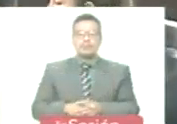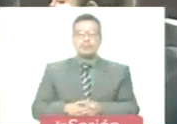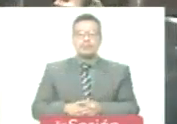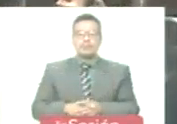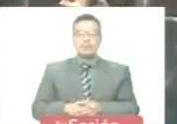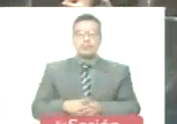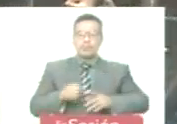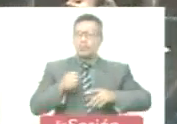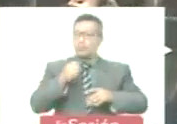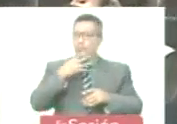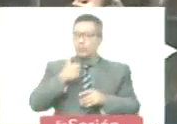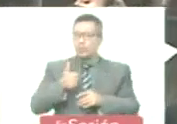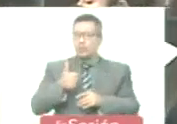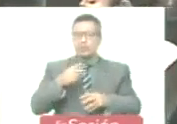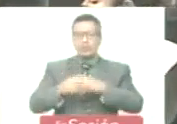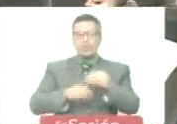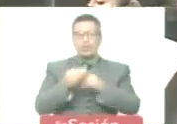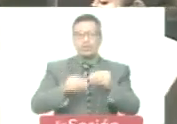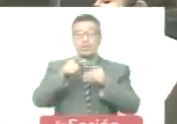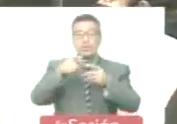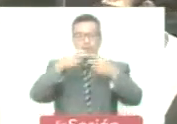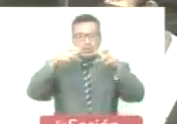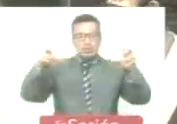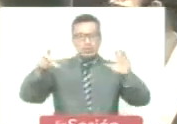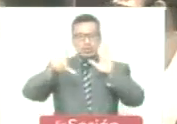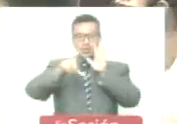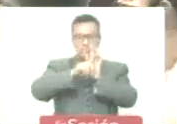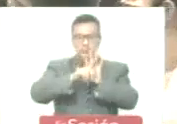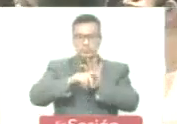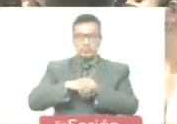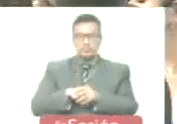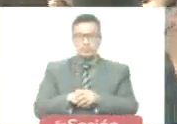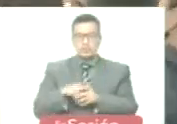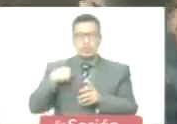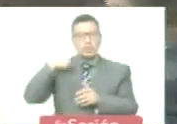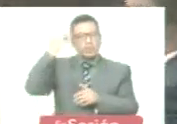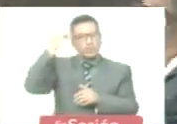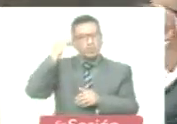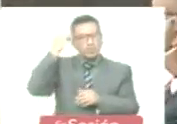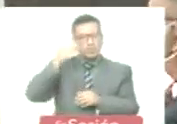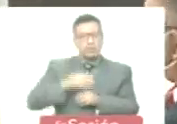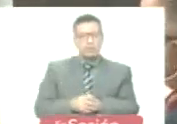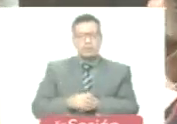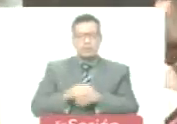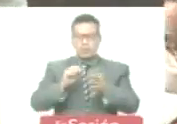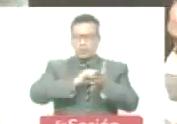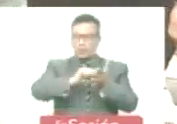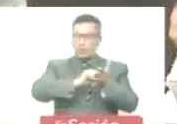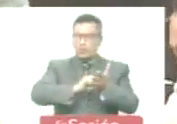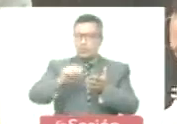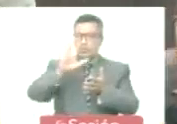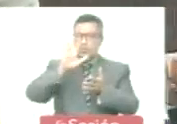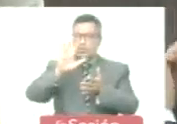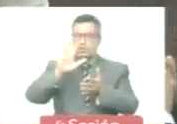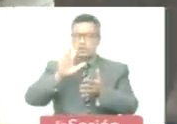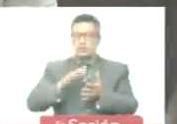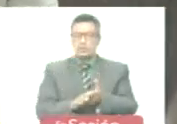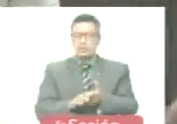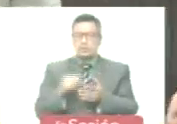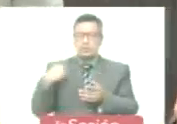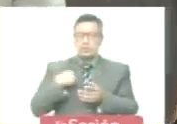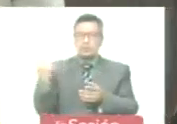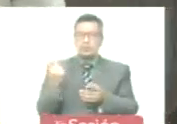Qué bueno que hacemos este texto de la ley. Yo creo que el artículo 5 nos lleva